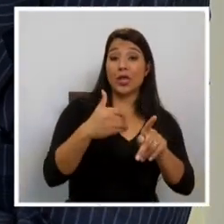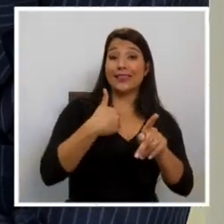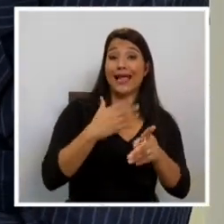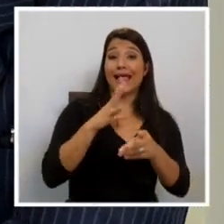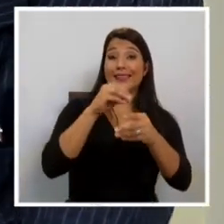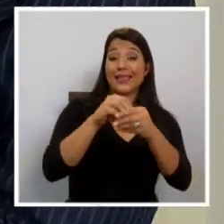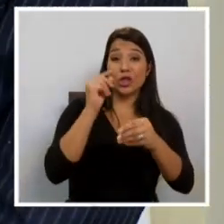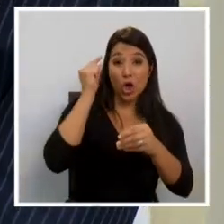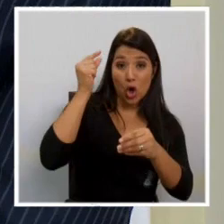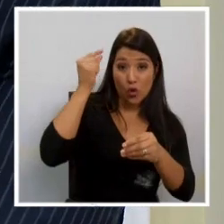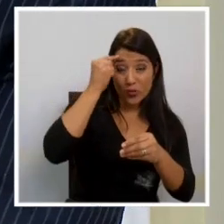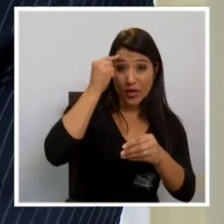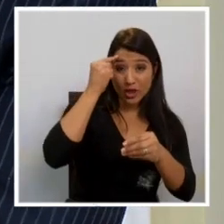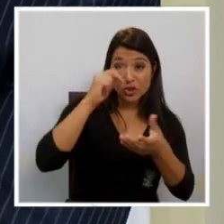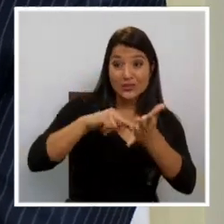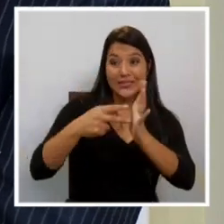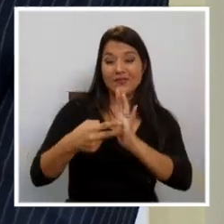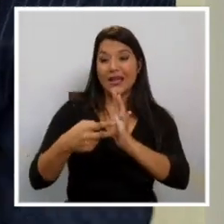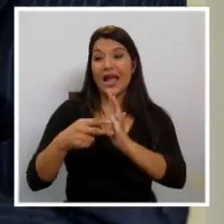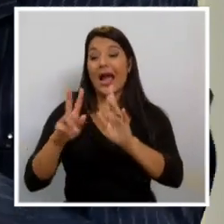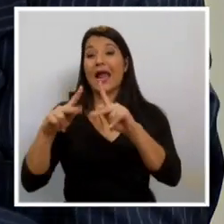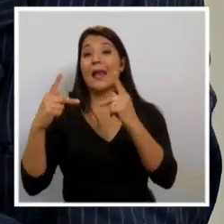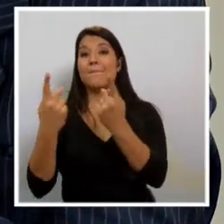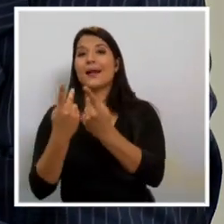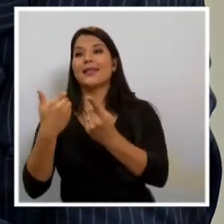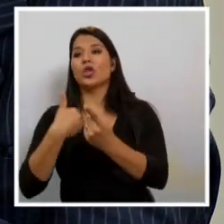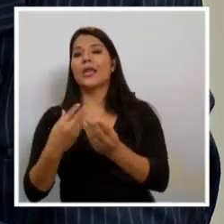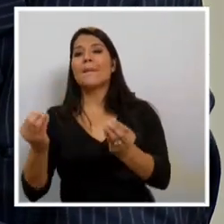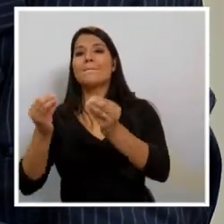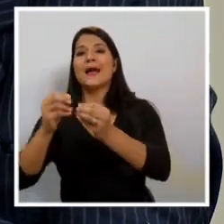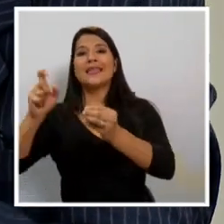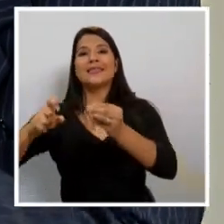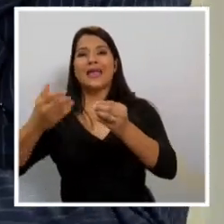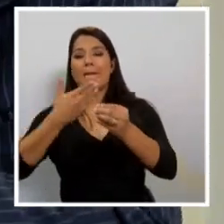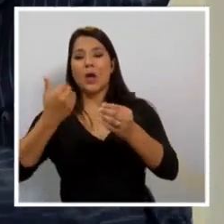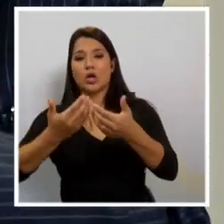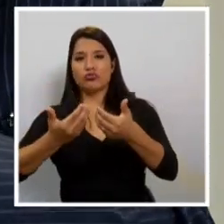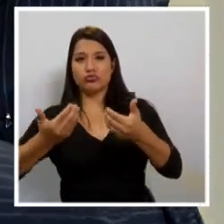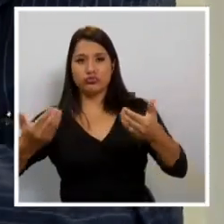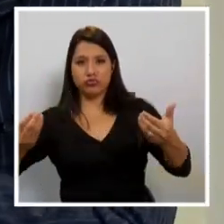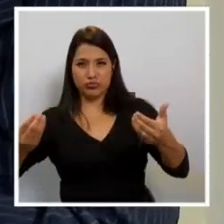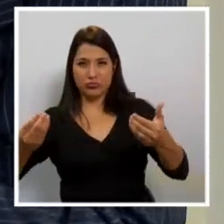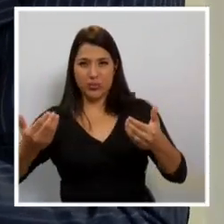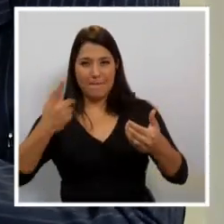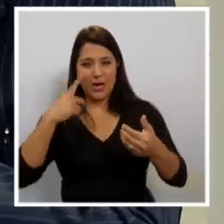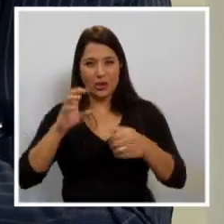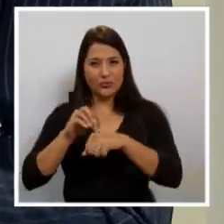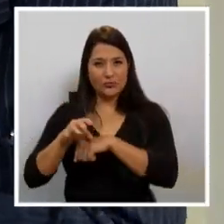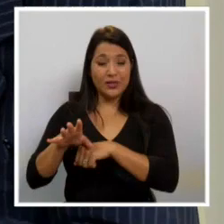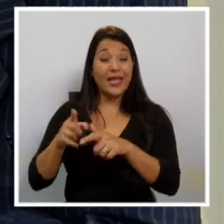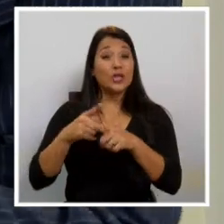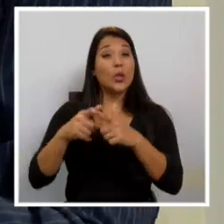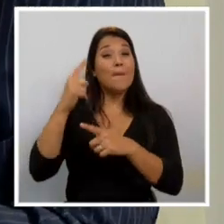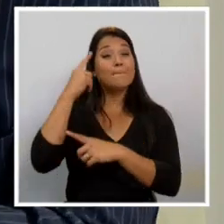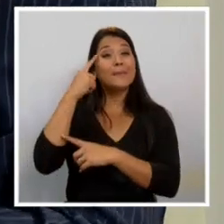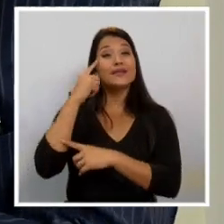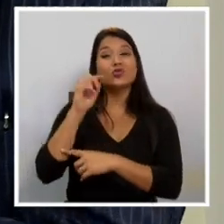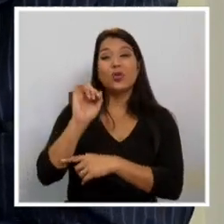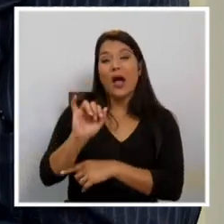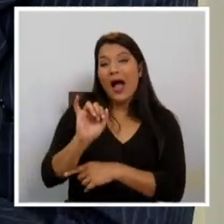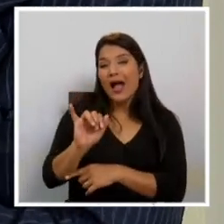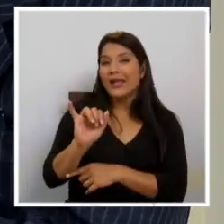gobierno, más necesidad tiene la fracción de distanciarse, ¿verdad? Entonces, me parece que por ahí están ese tire y